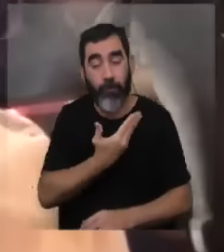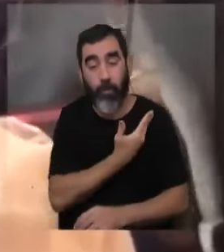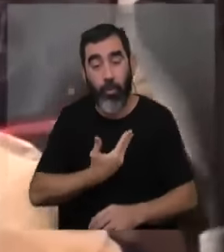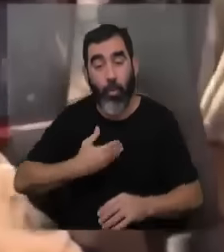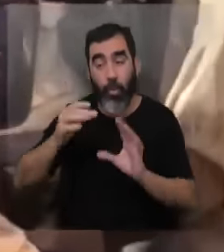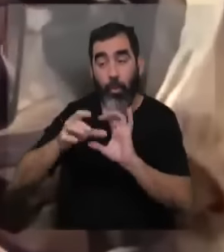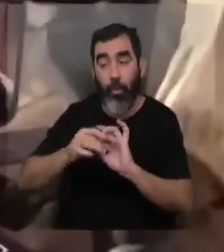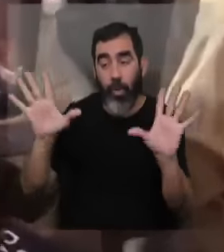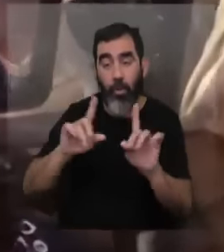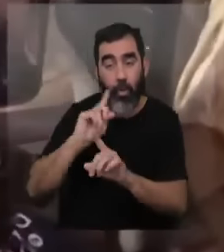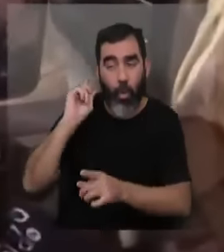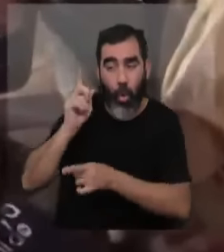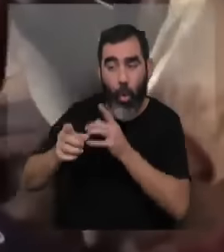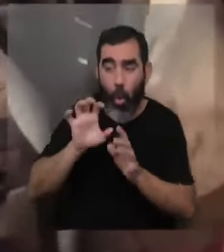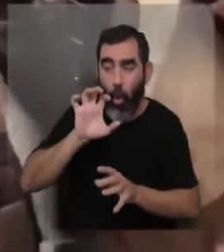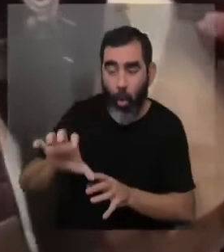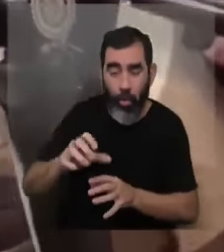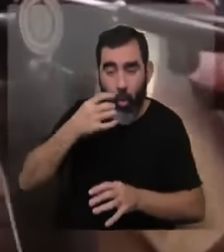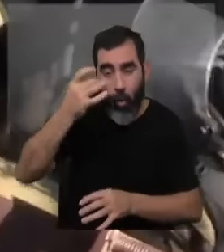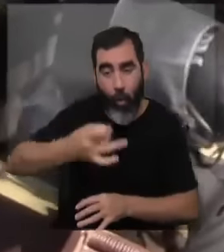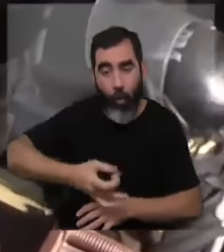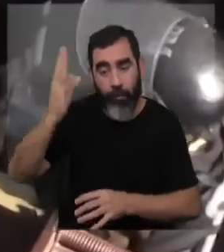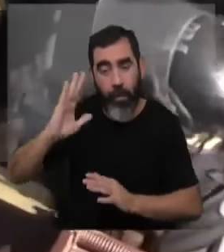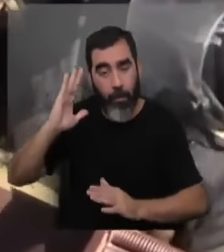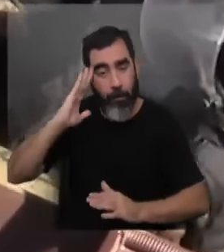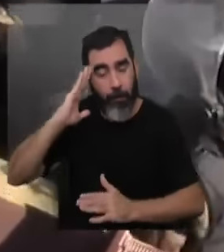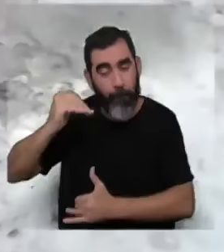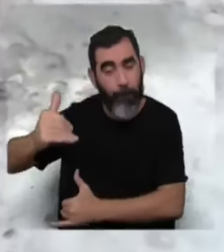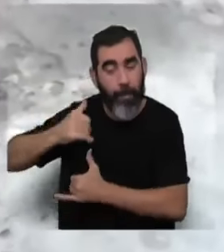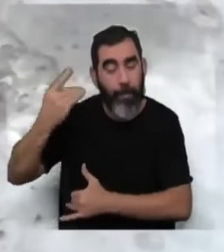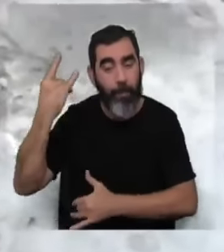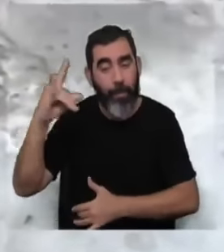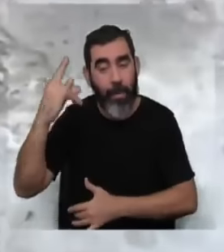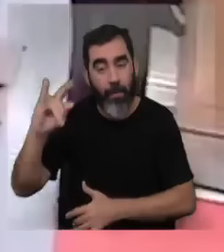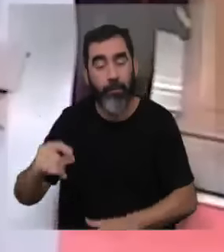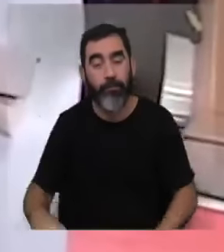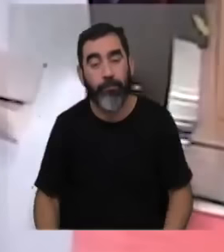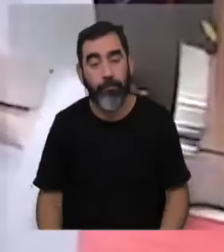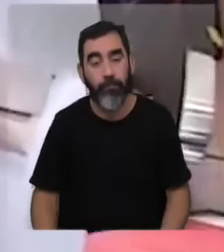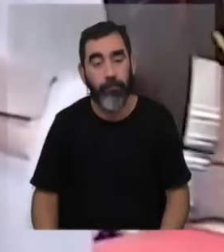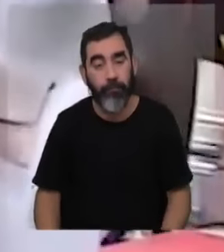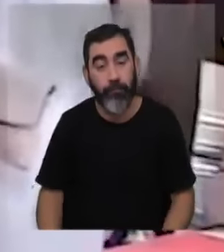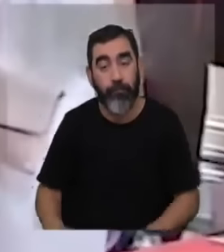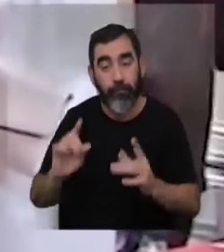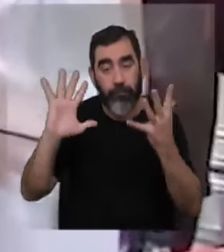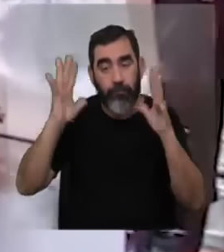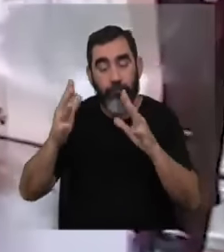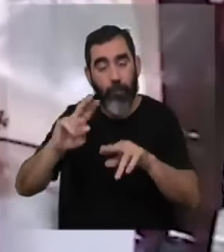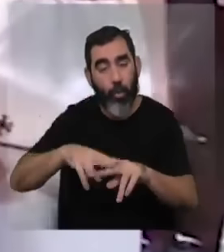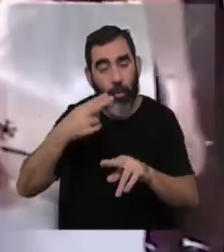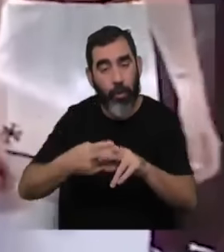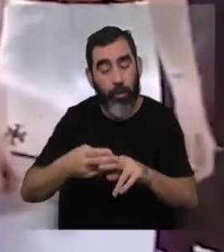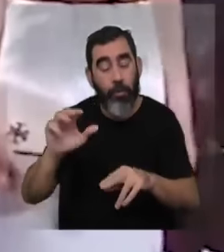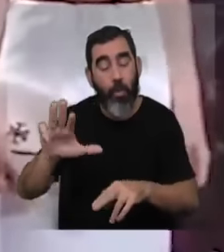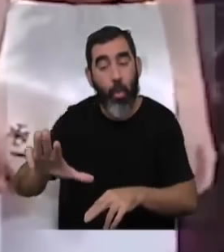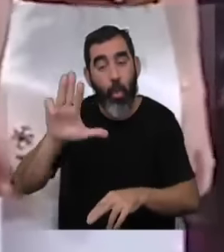libertario no hubiese repudiado oficialmente el levantamiento militar ocurrido en Bolivia por otro lado lado Miley también cargó una vez más contra